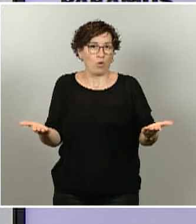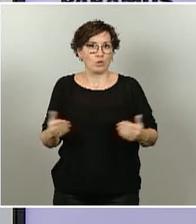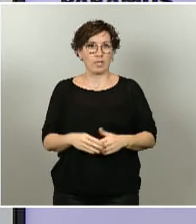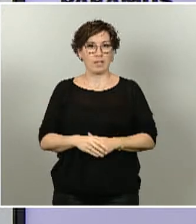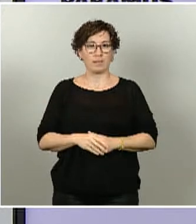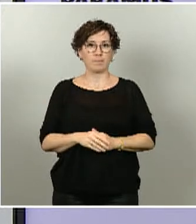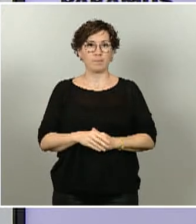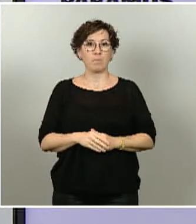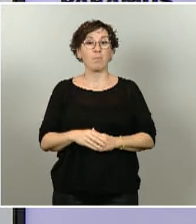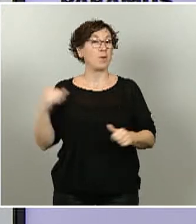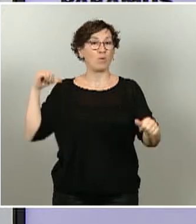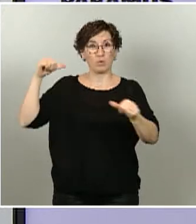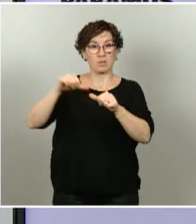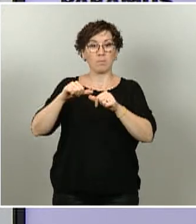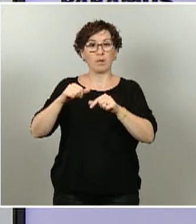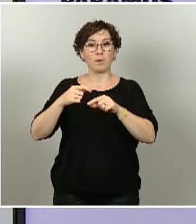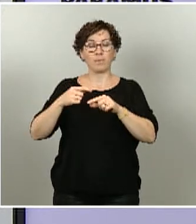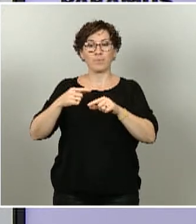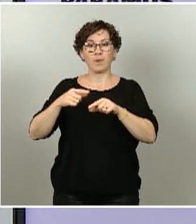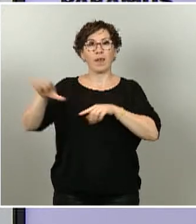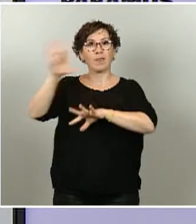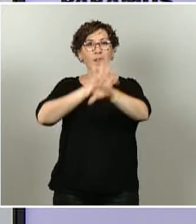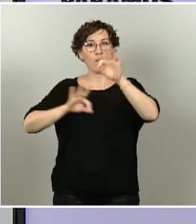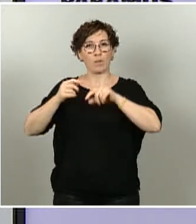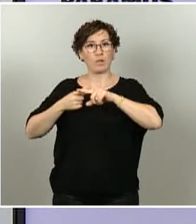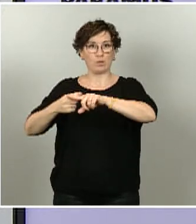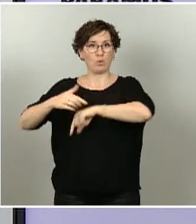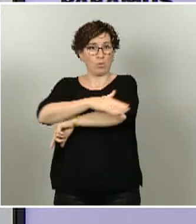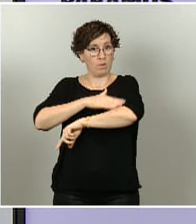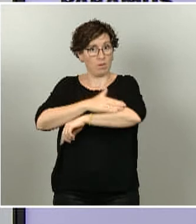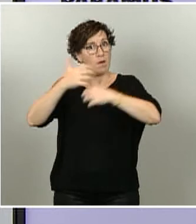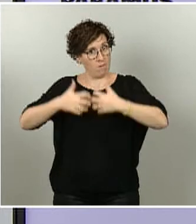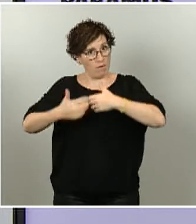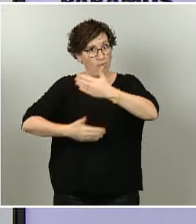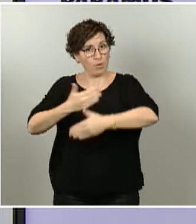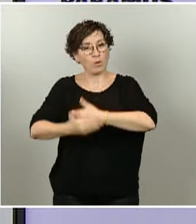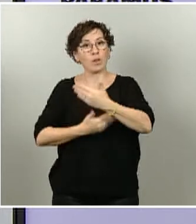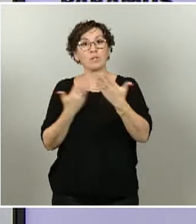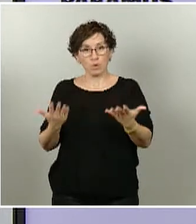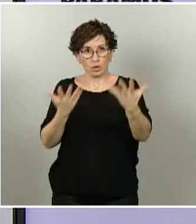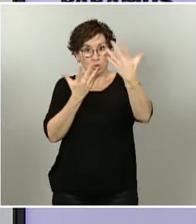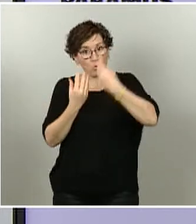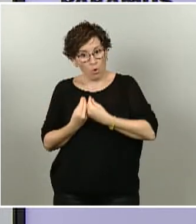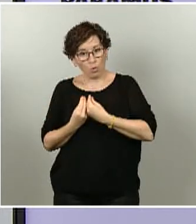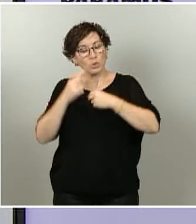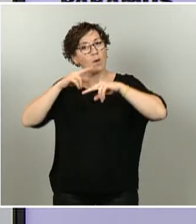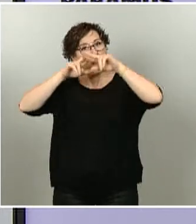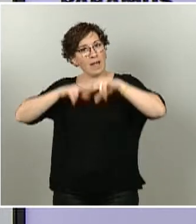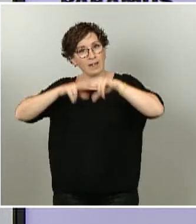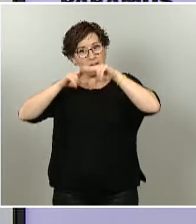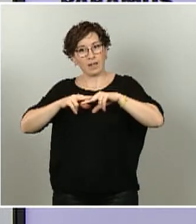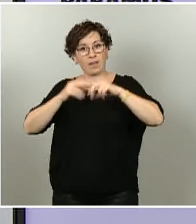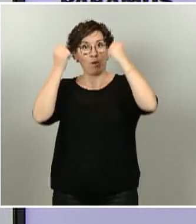como funciona estas últimas semanas y vamos a analizar conjuntamente con las autoridades sanitarias de Valencia las